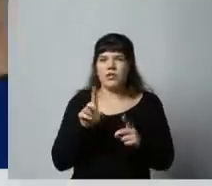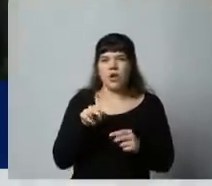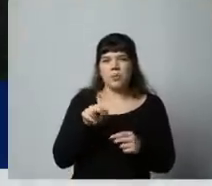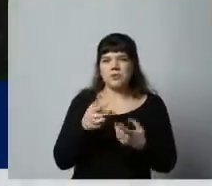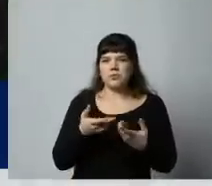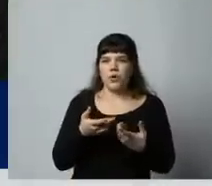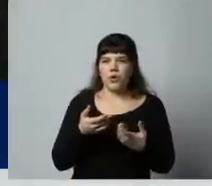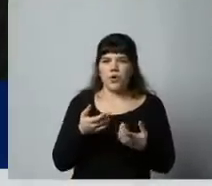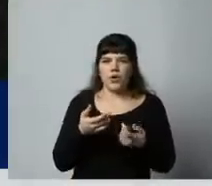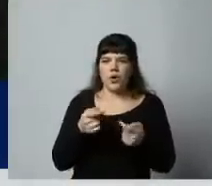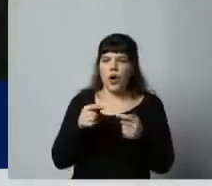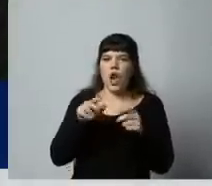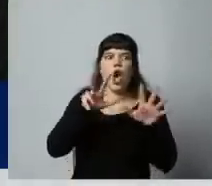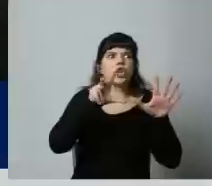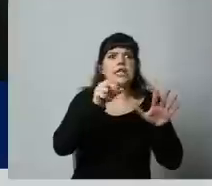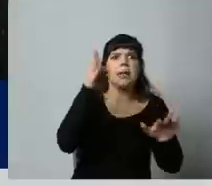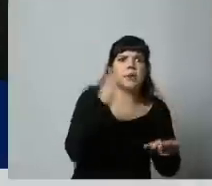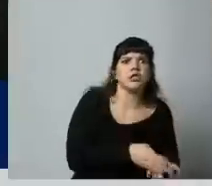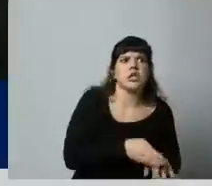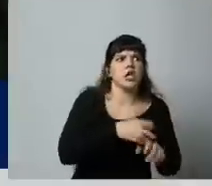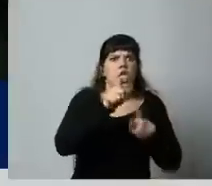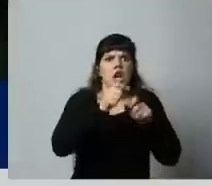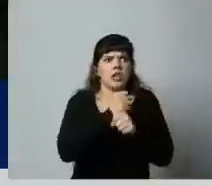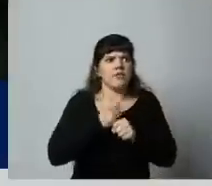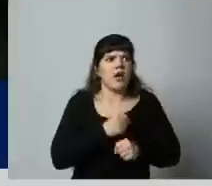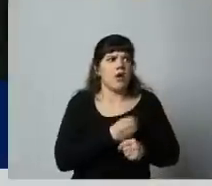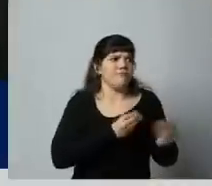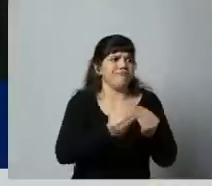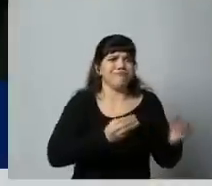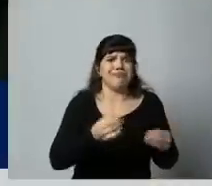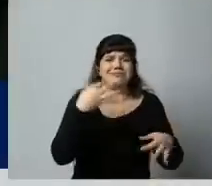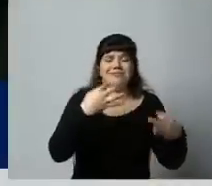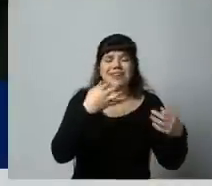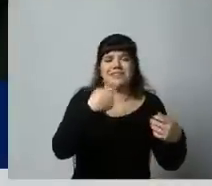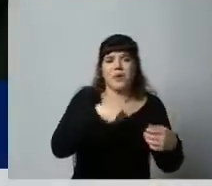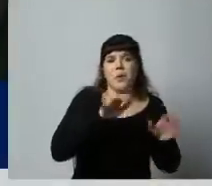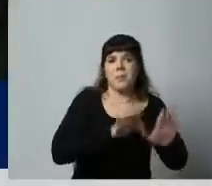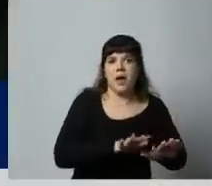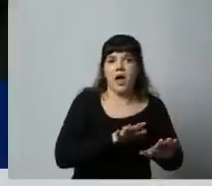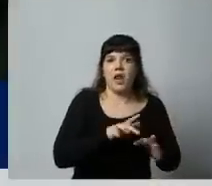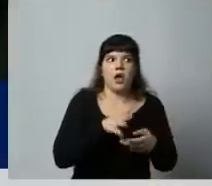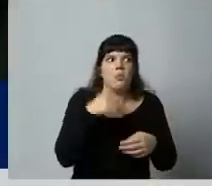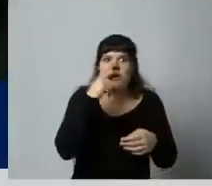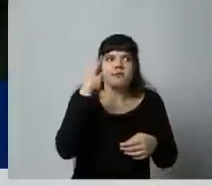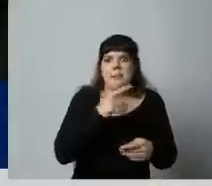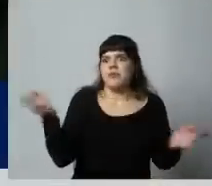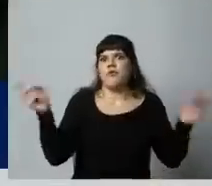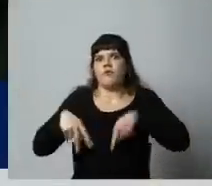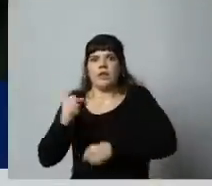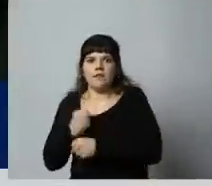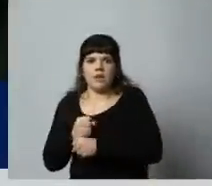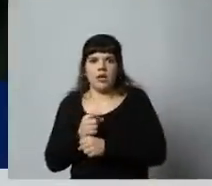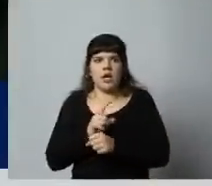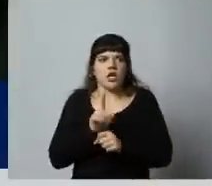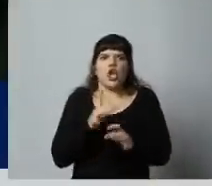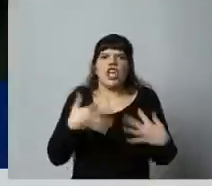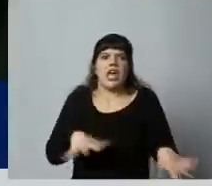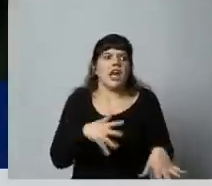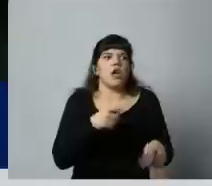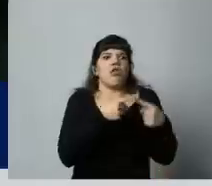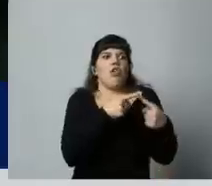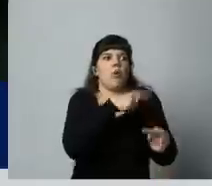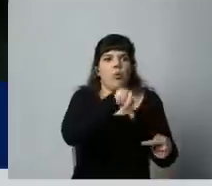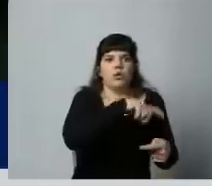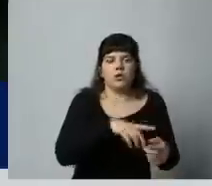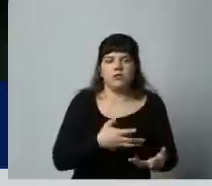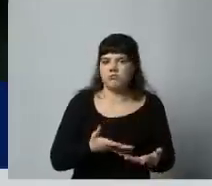80% de los trabajadores en el seguro de paro y cuya primer prioridad en lo inmediato es volver a trabajar que discutir con la gente toda